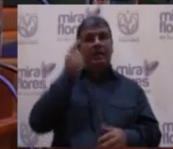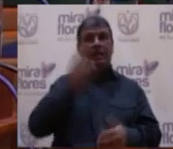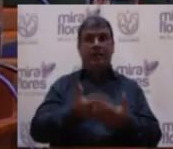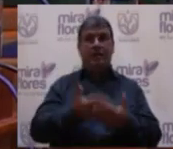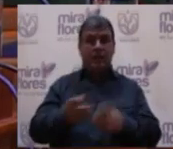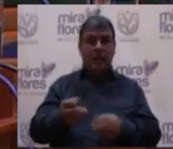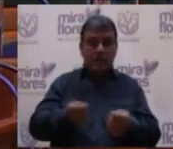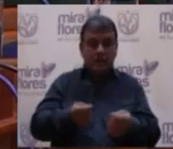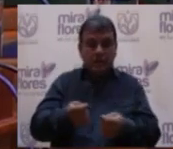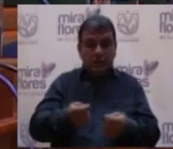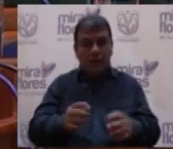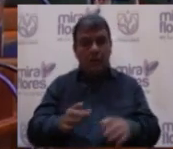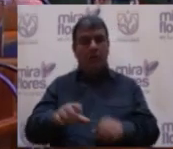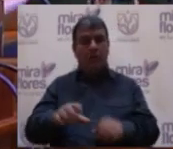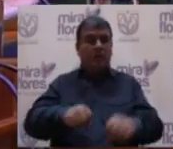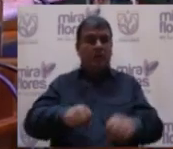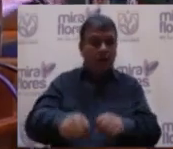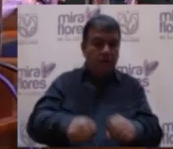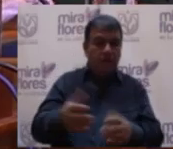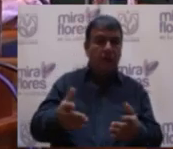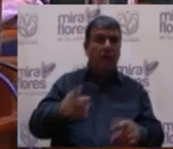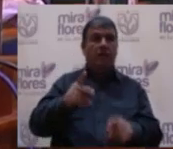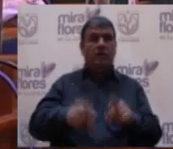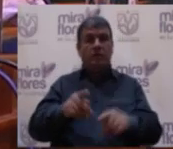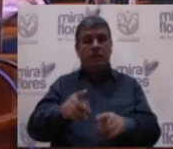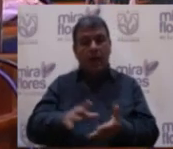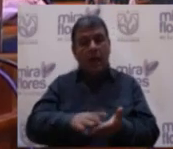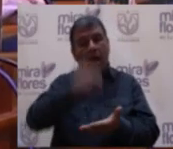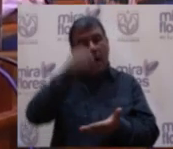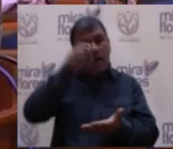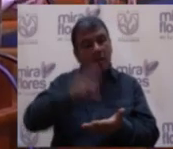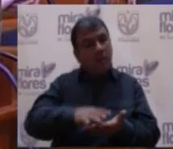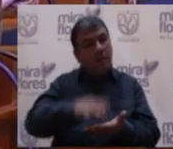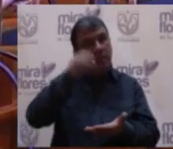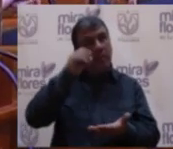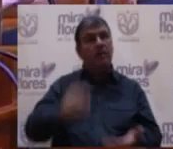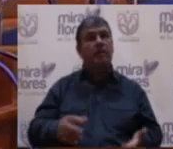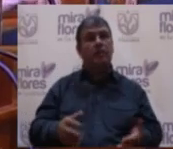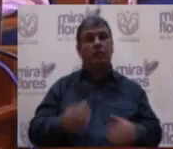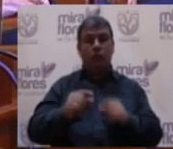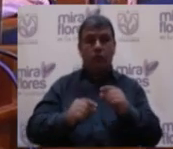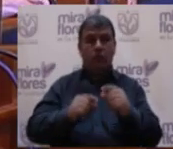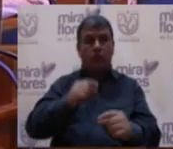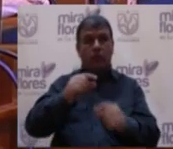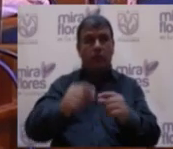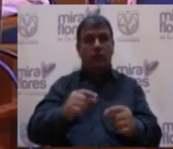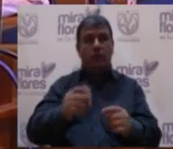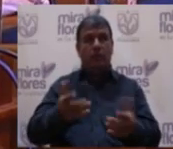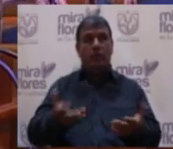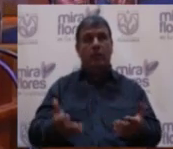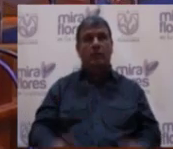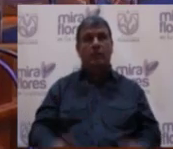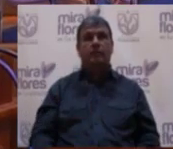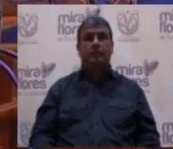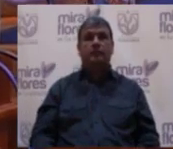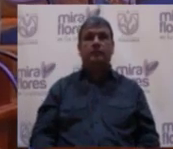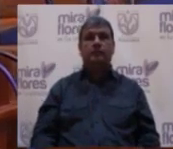el tráfico, no se cruce. Creo que ahí la gente va a ir aprendiendo poco a poco, con sanciones se